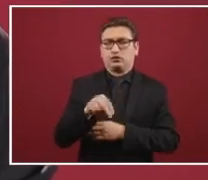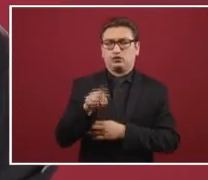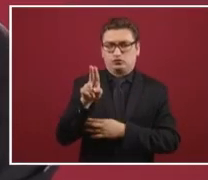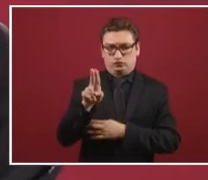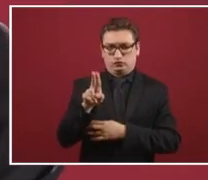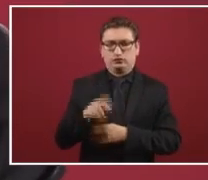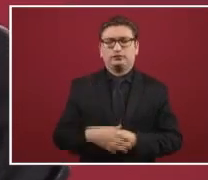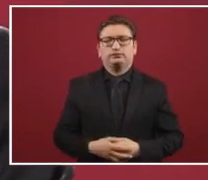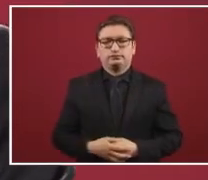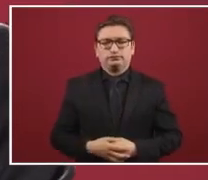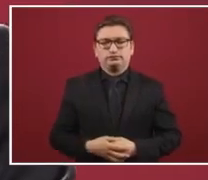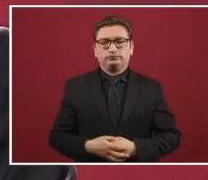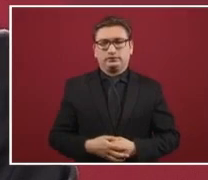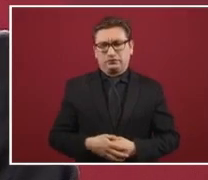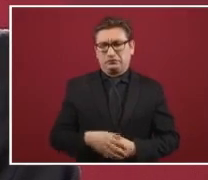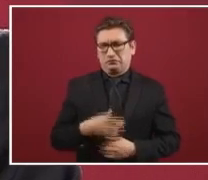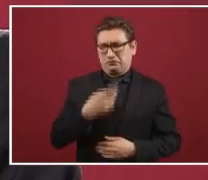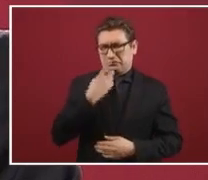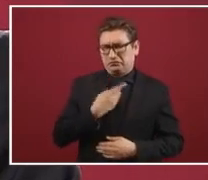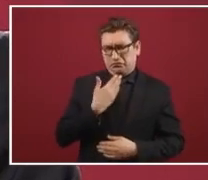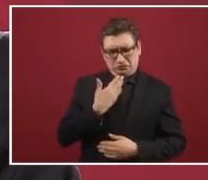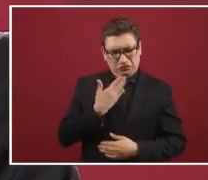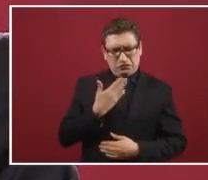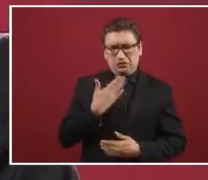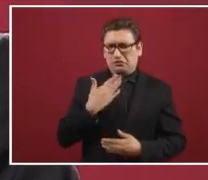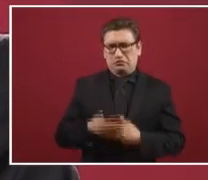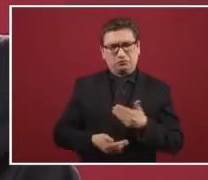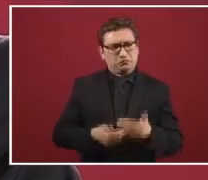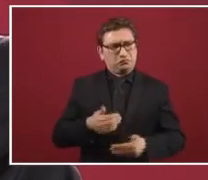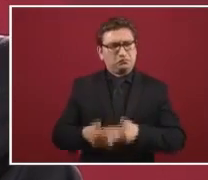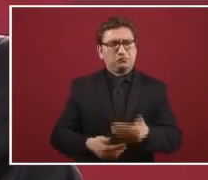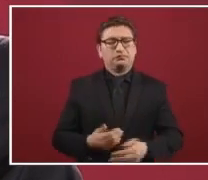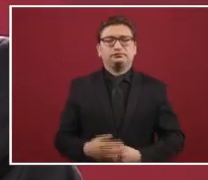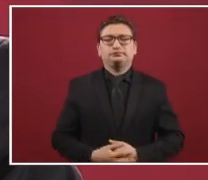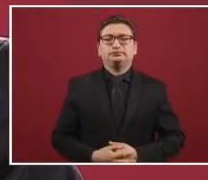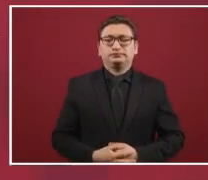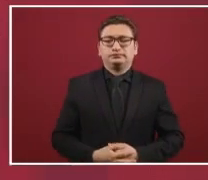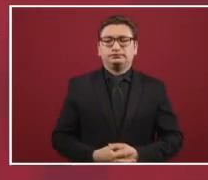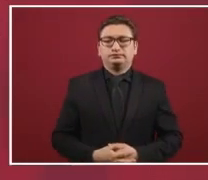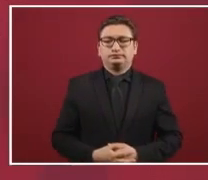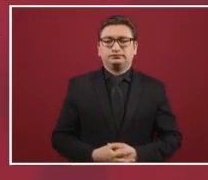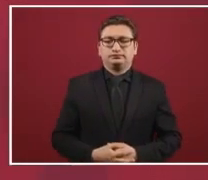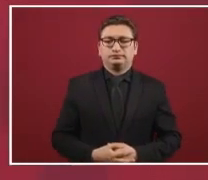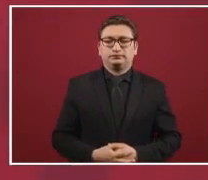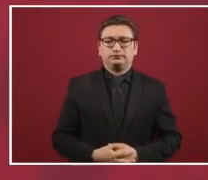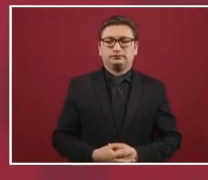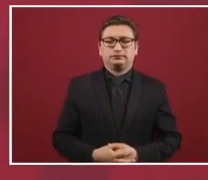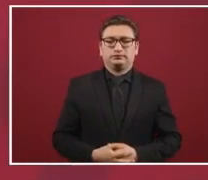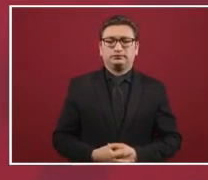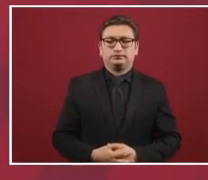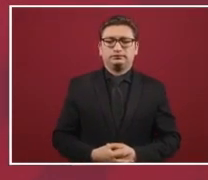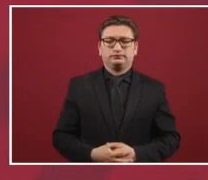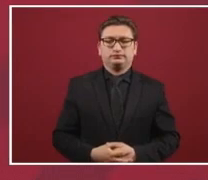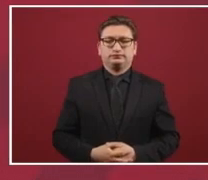Me dicen que va muy bien, que hay